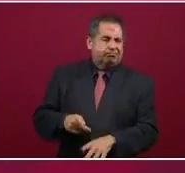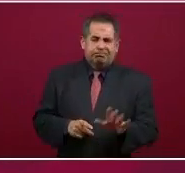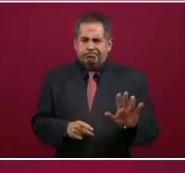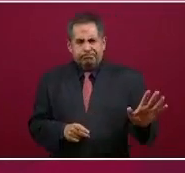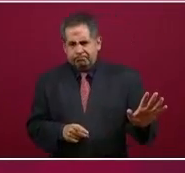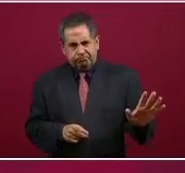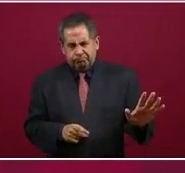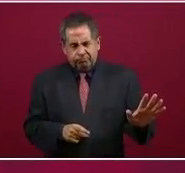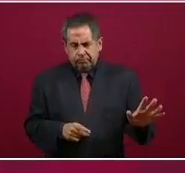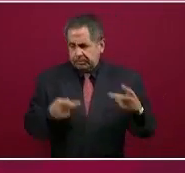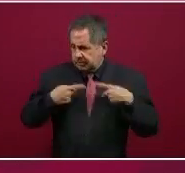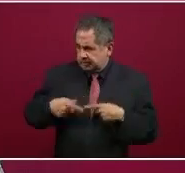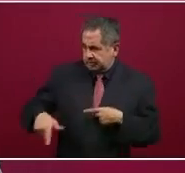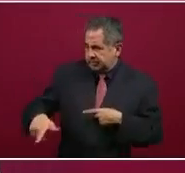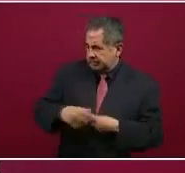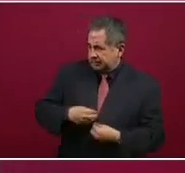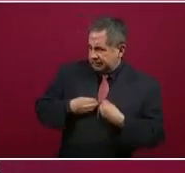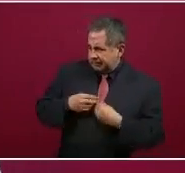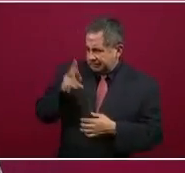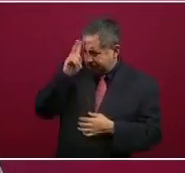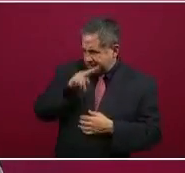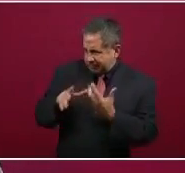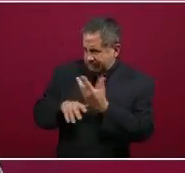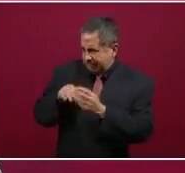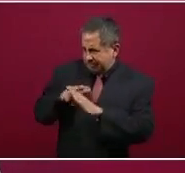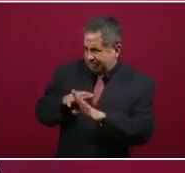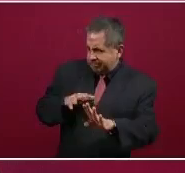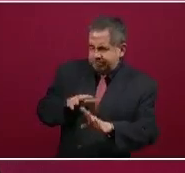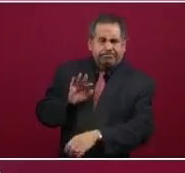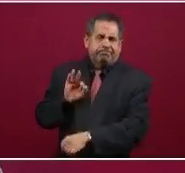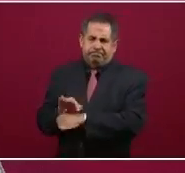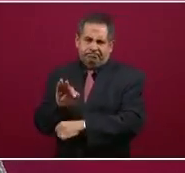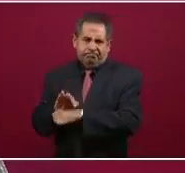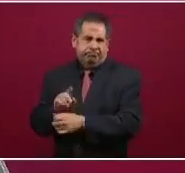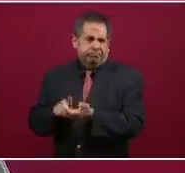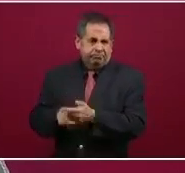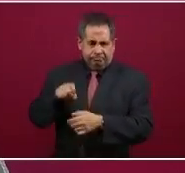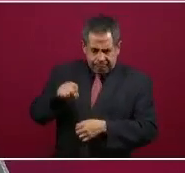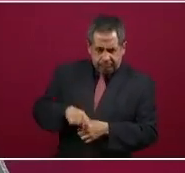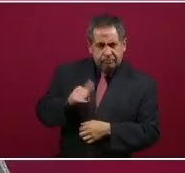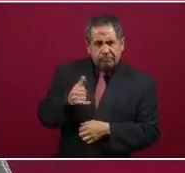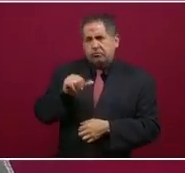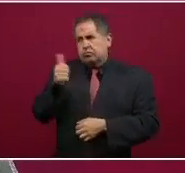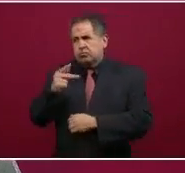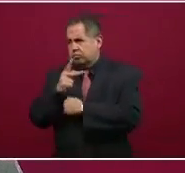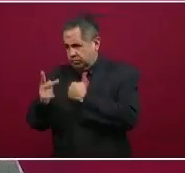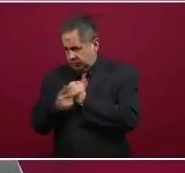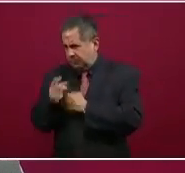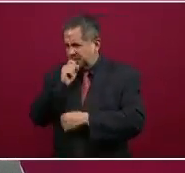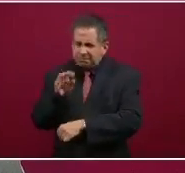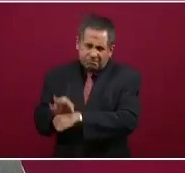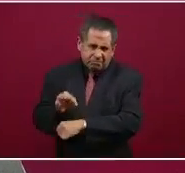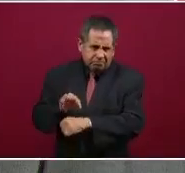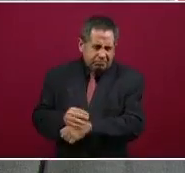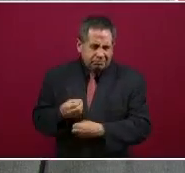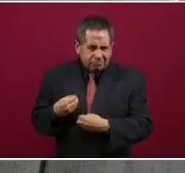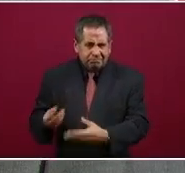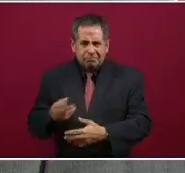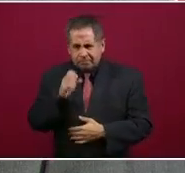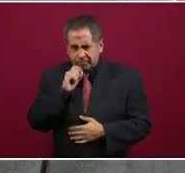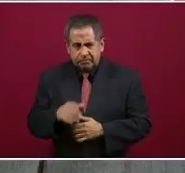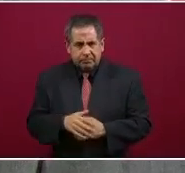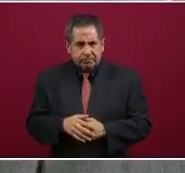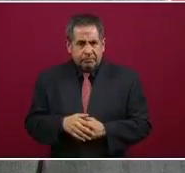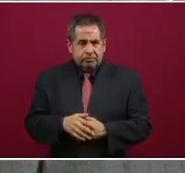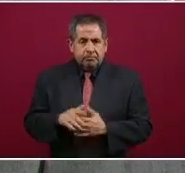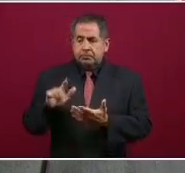de los seres humanos, de los migrantes de otros países, el que se apliquen